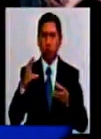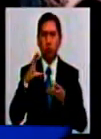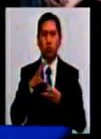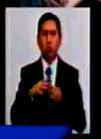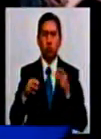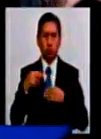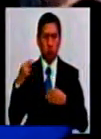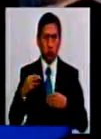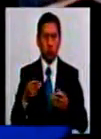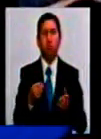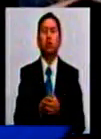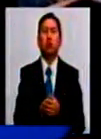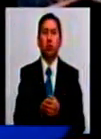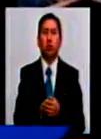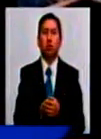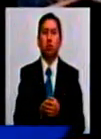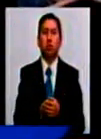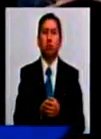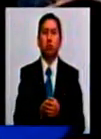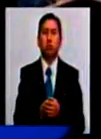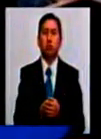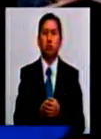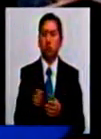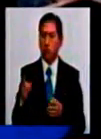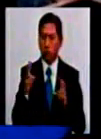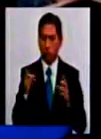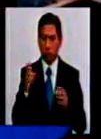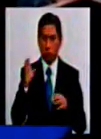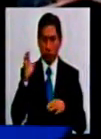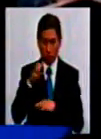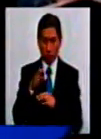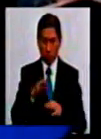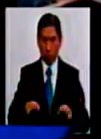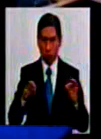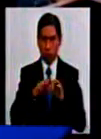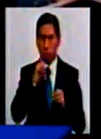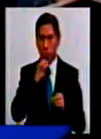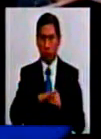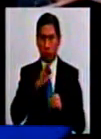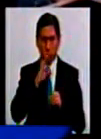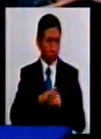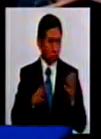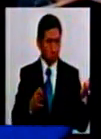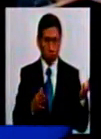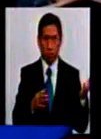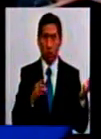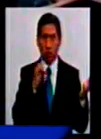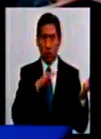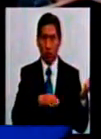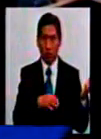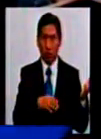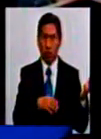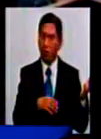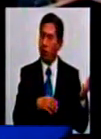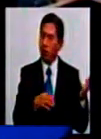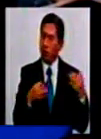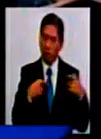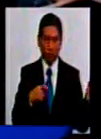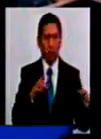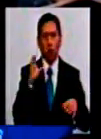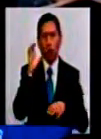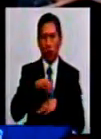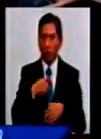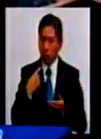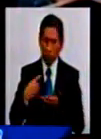histórica y el carácter vinculante de sus compromisos, Chile tiene la obligación